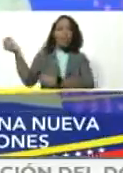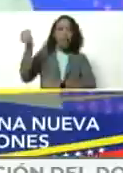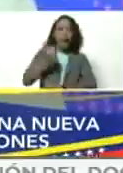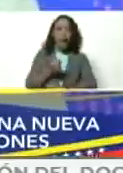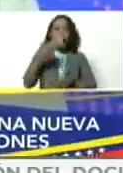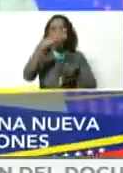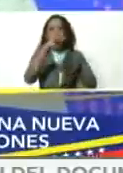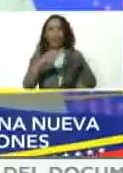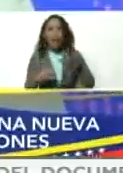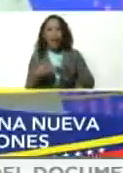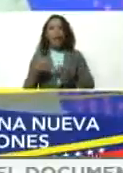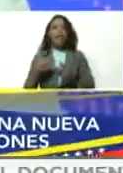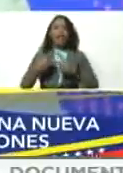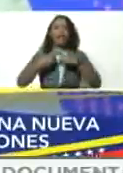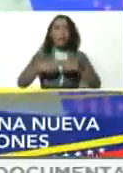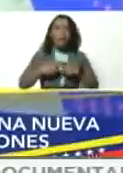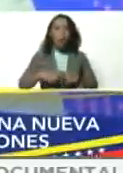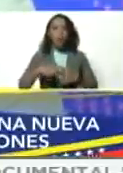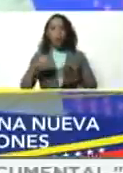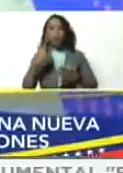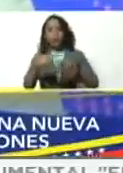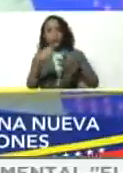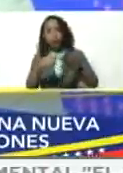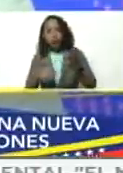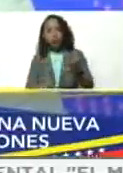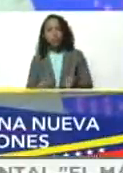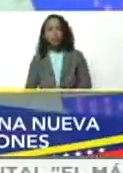insumos, repuestos.